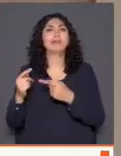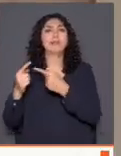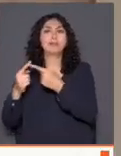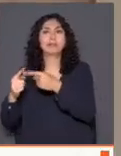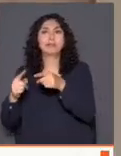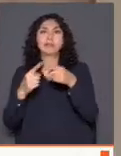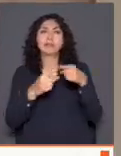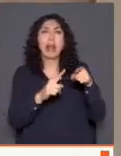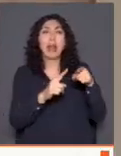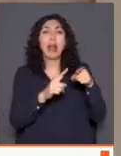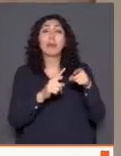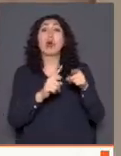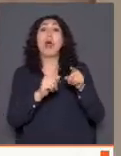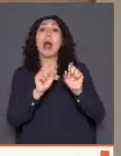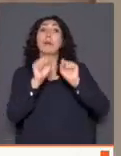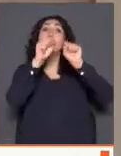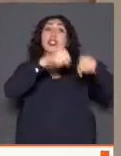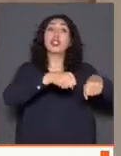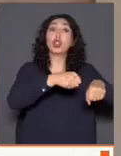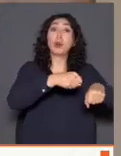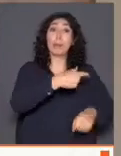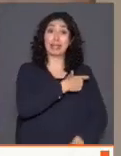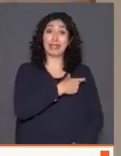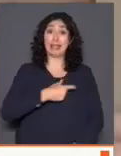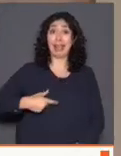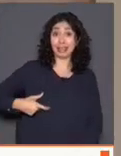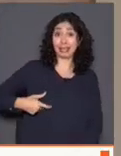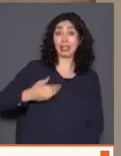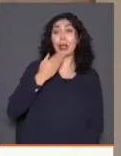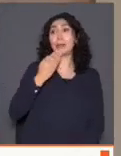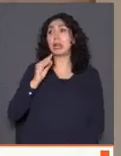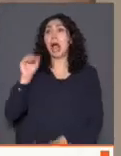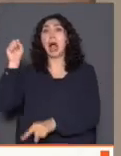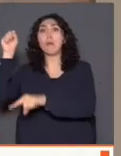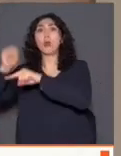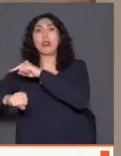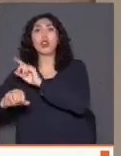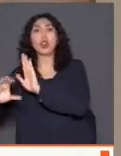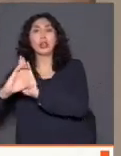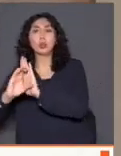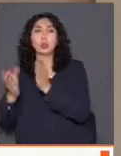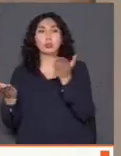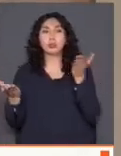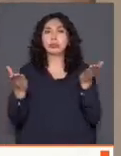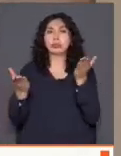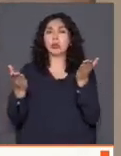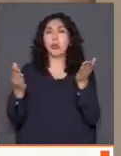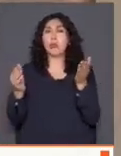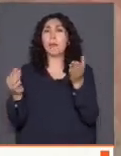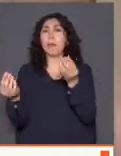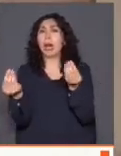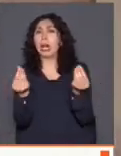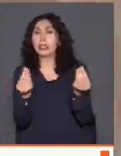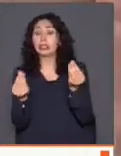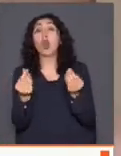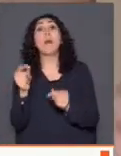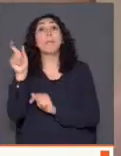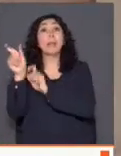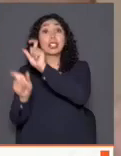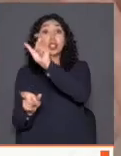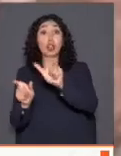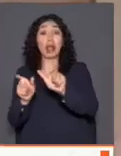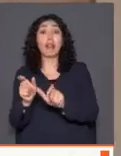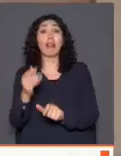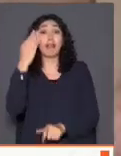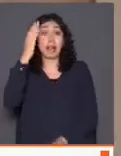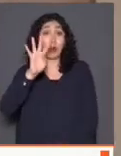aprobación presidencial y las variaciones en la opción apruebo. En consecuencia, las personas que salgan a votar el día 4